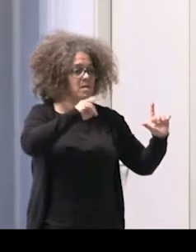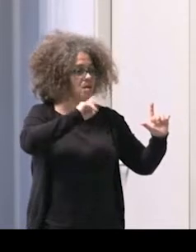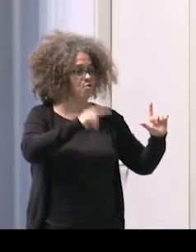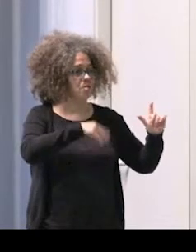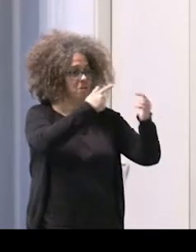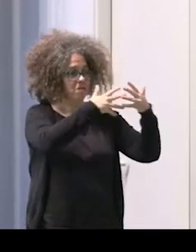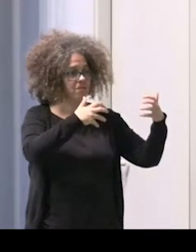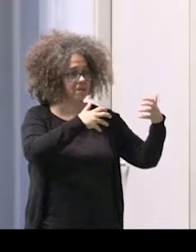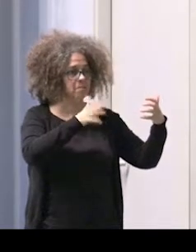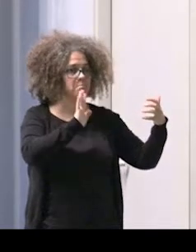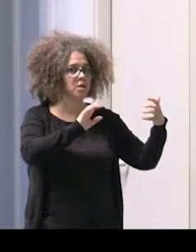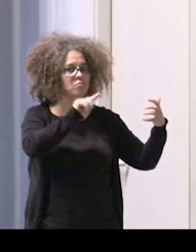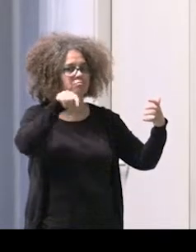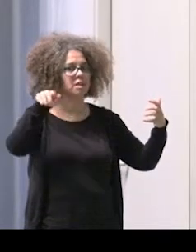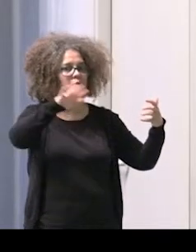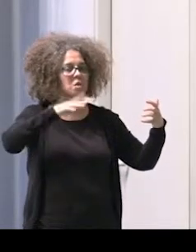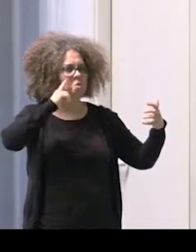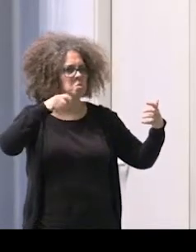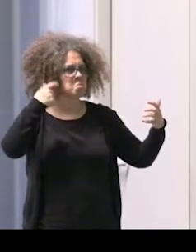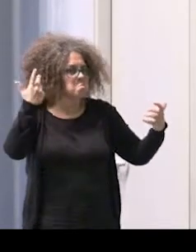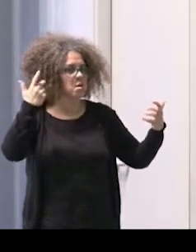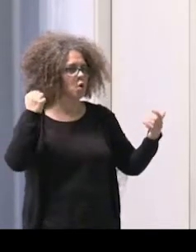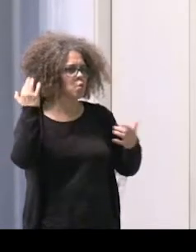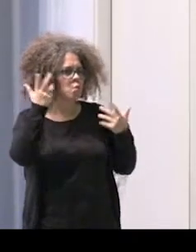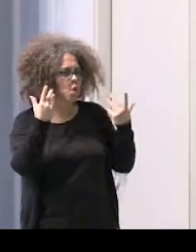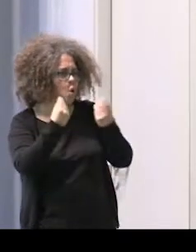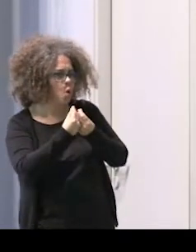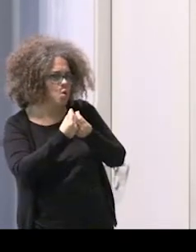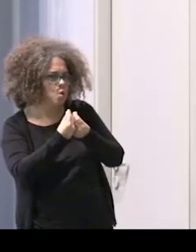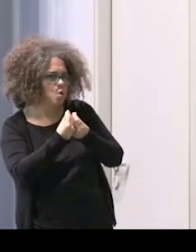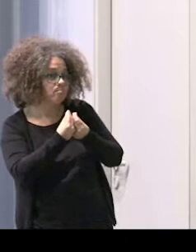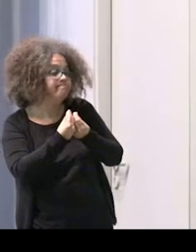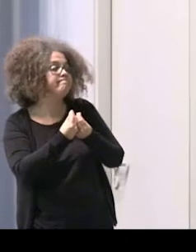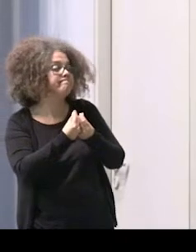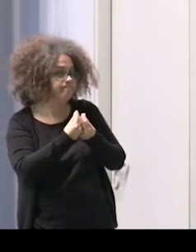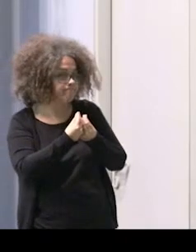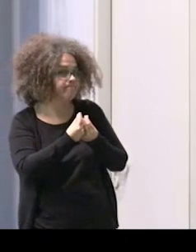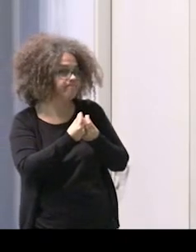frases, pero cuando las frases están presentadas en competición, en competencia con un ruido,